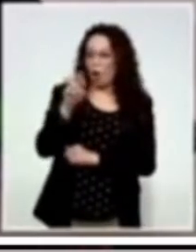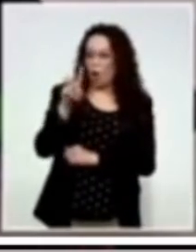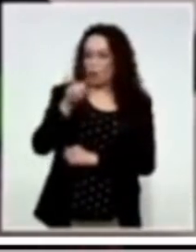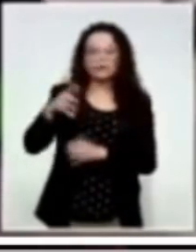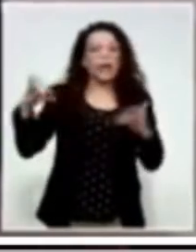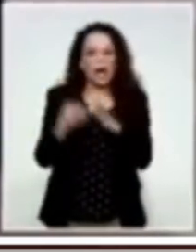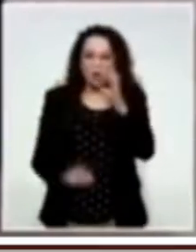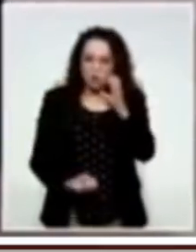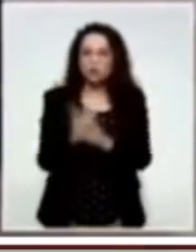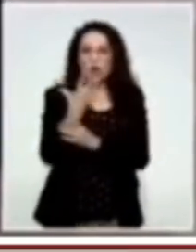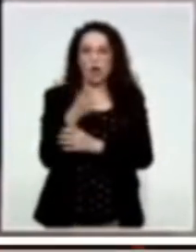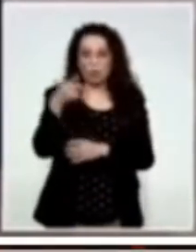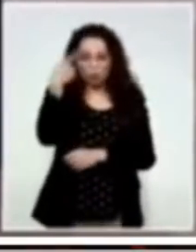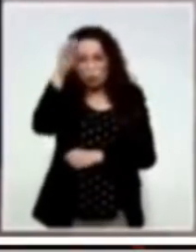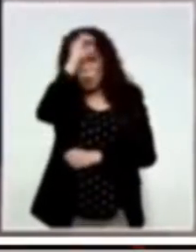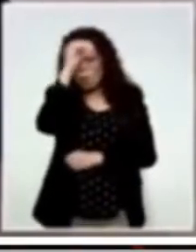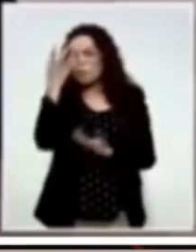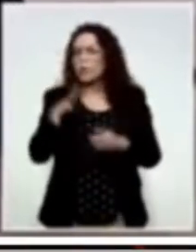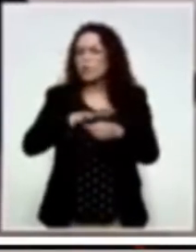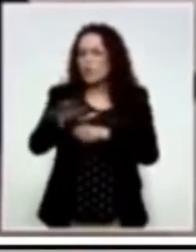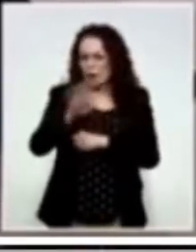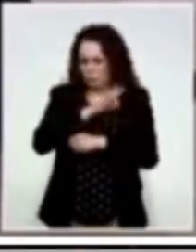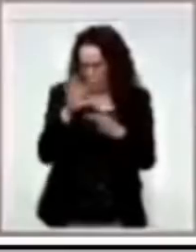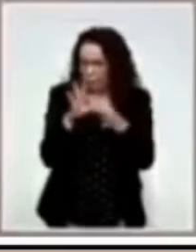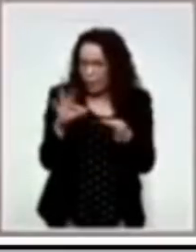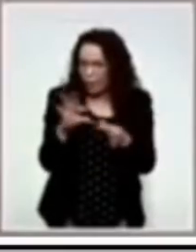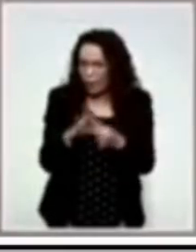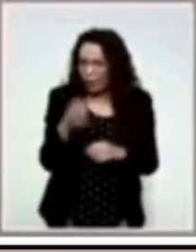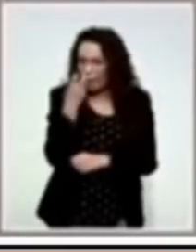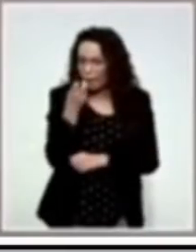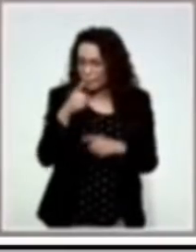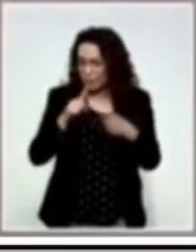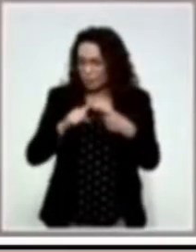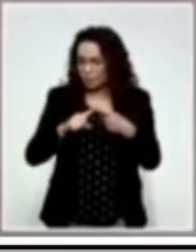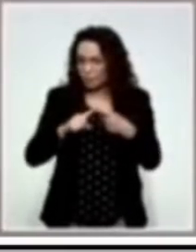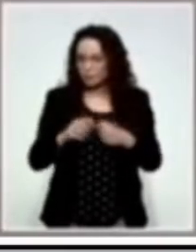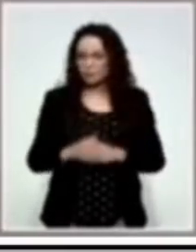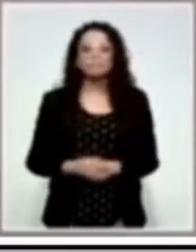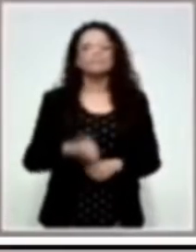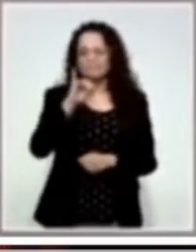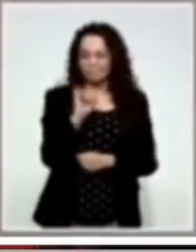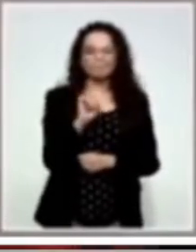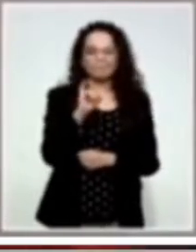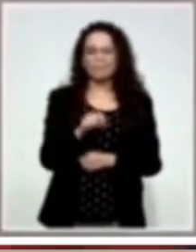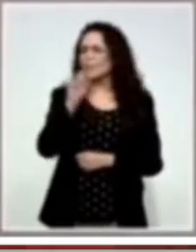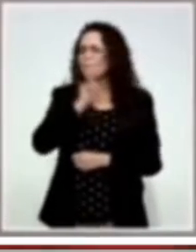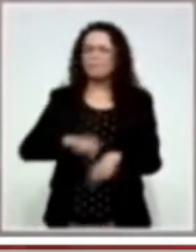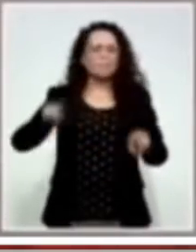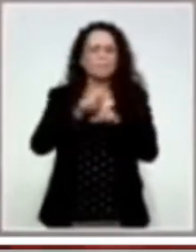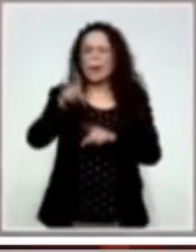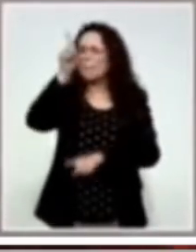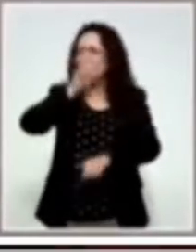¿Tiene alguna opinión al respecto o qué podría decirnos de esto? Sí, viene en la misma campaña de mentiras. Durante una